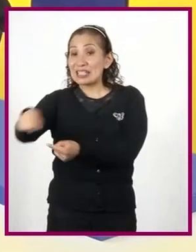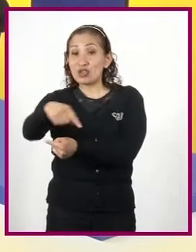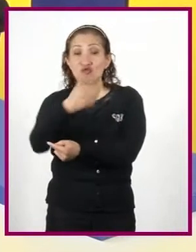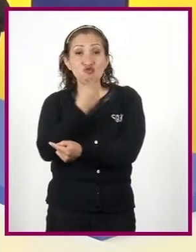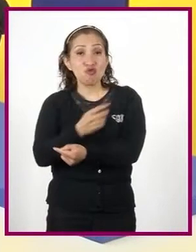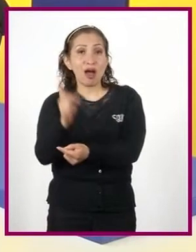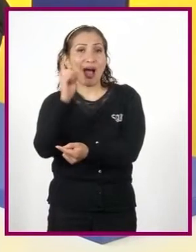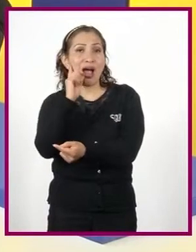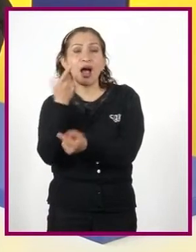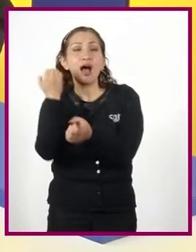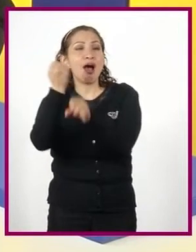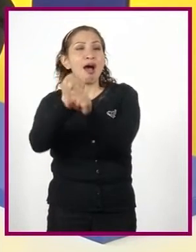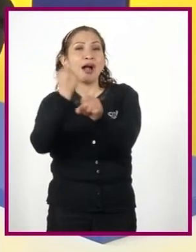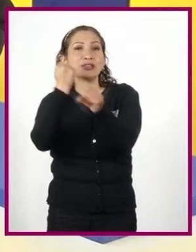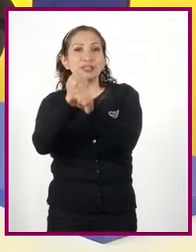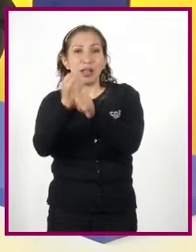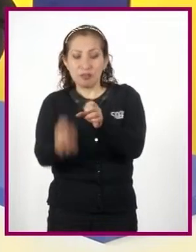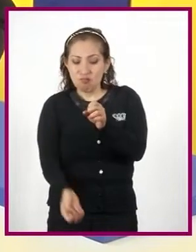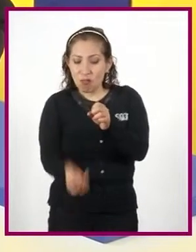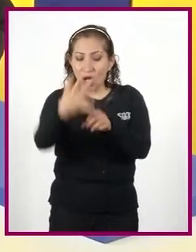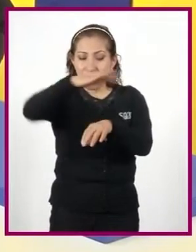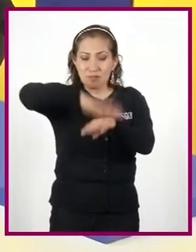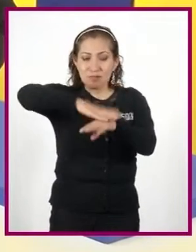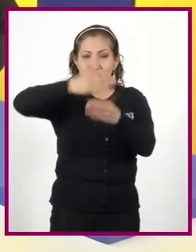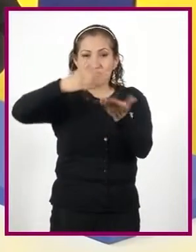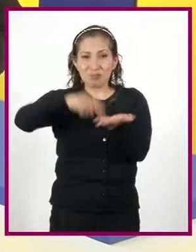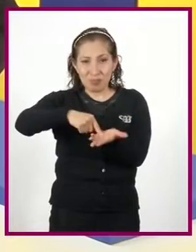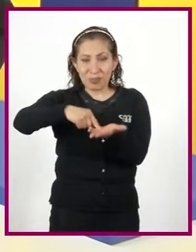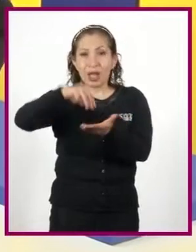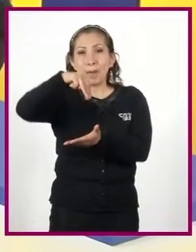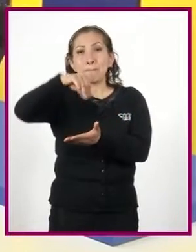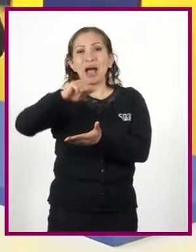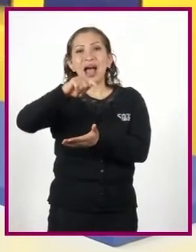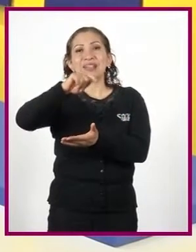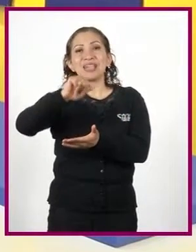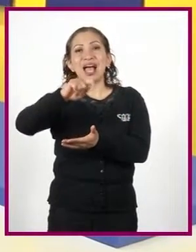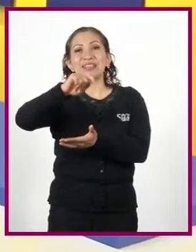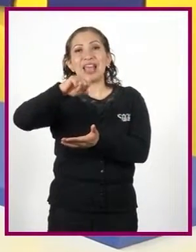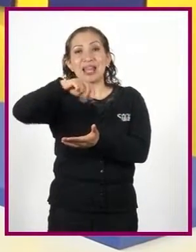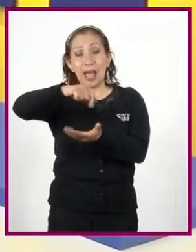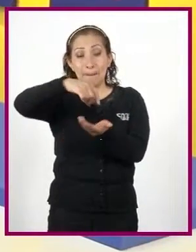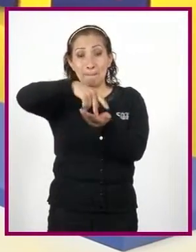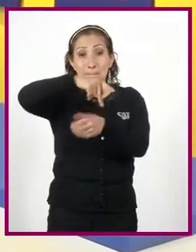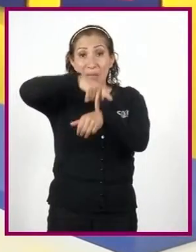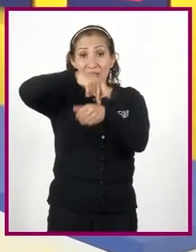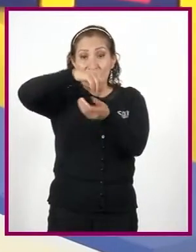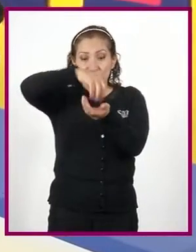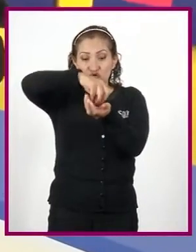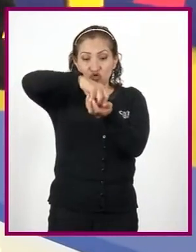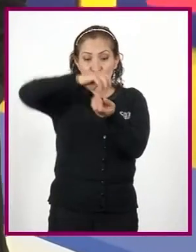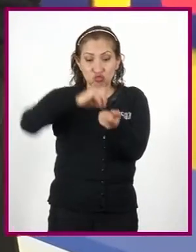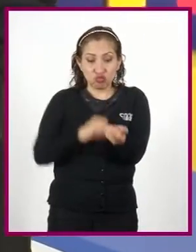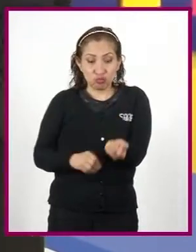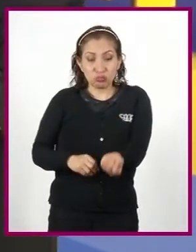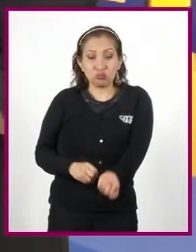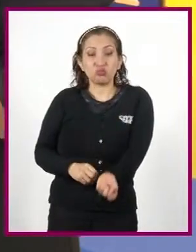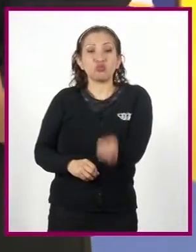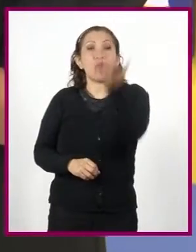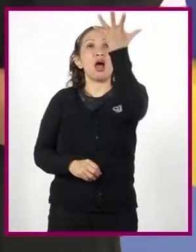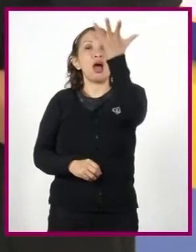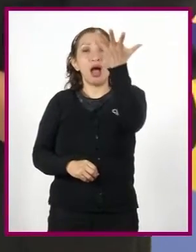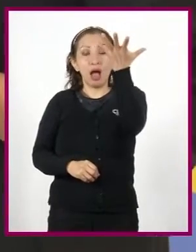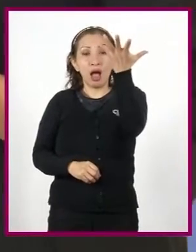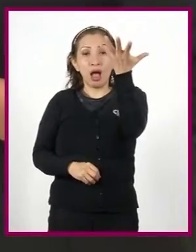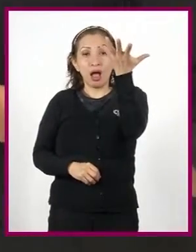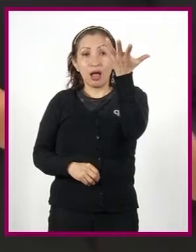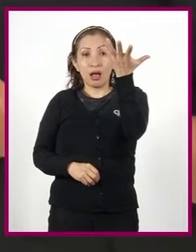vidas practicando la matatena. Consistía en llenar las manos de piedras pequeñas echarlas al aire